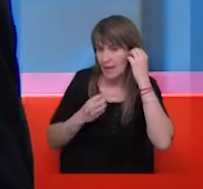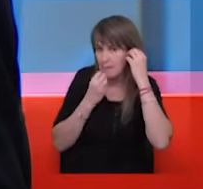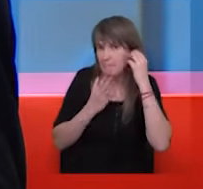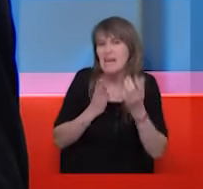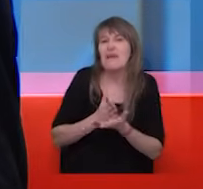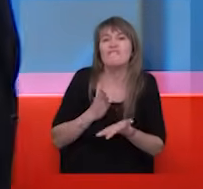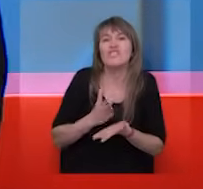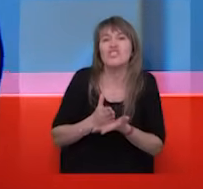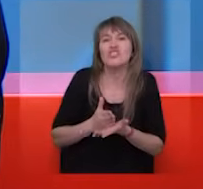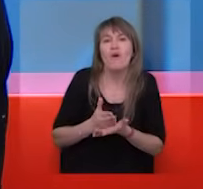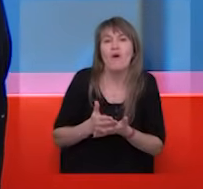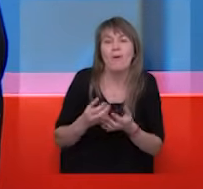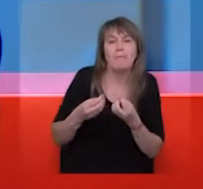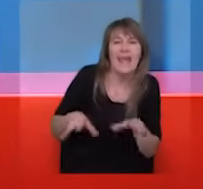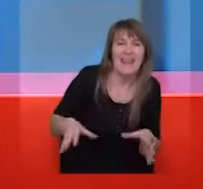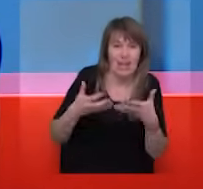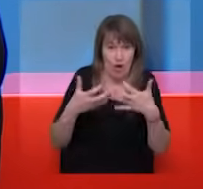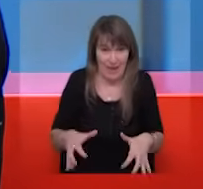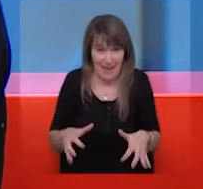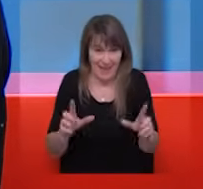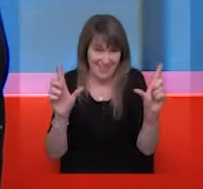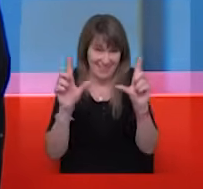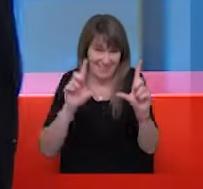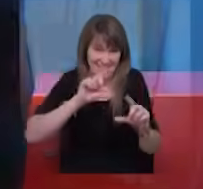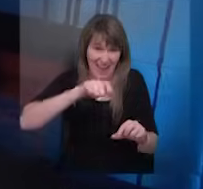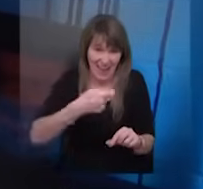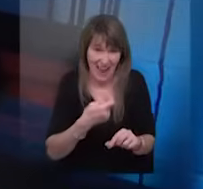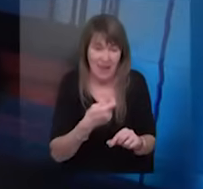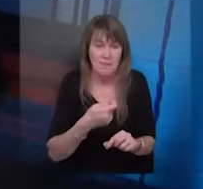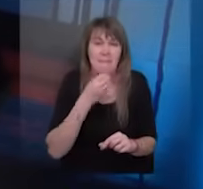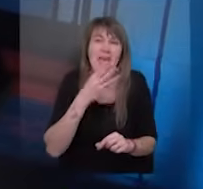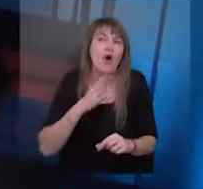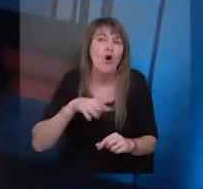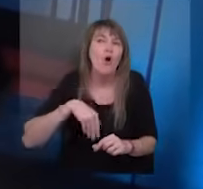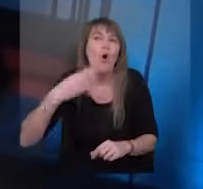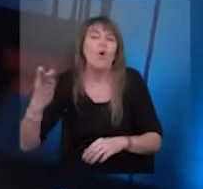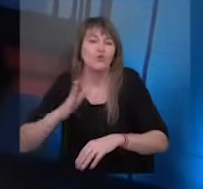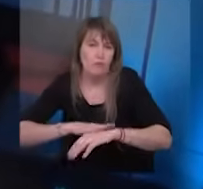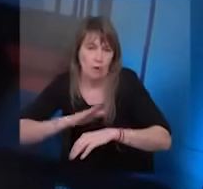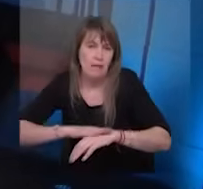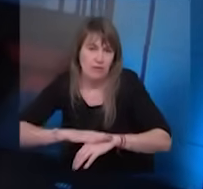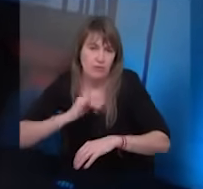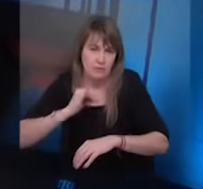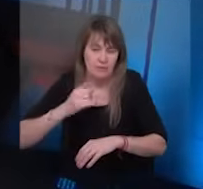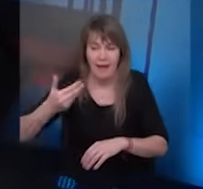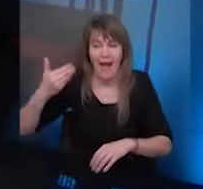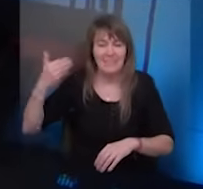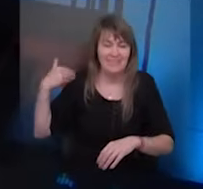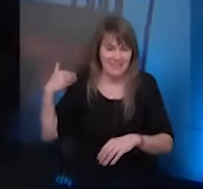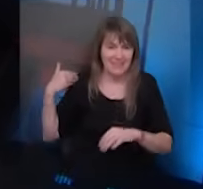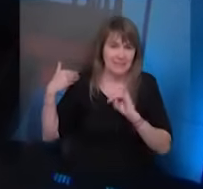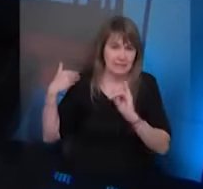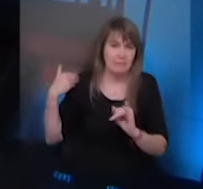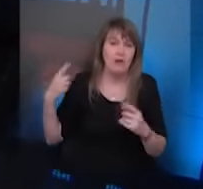porque tiene esa ventaja estas cosas hay que cambiarlas lejos de las elecciones y y hay que hacer como un debate